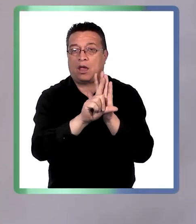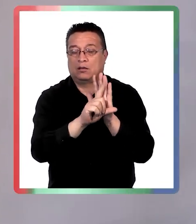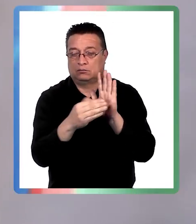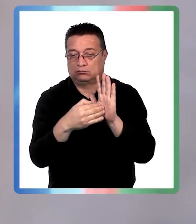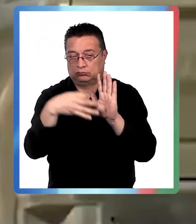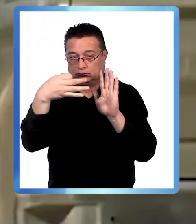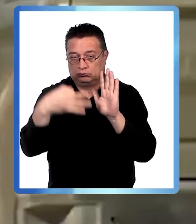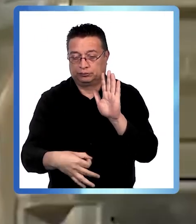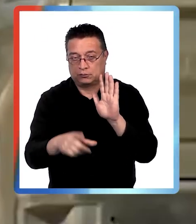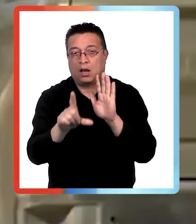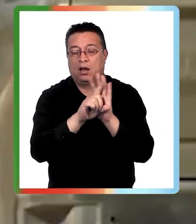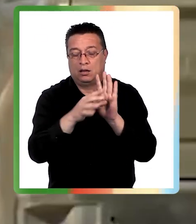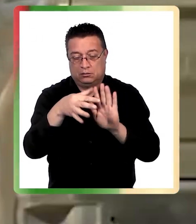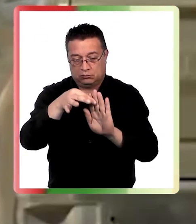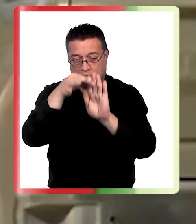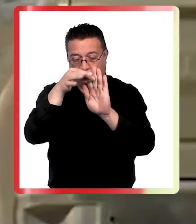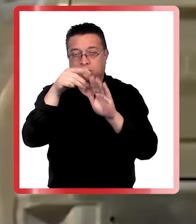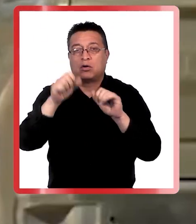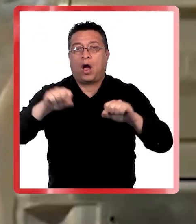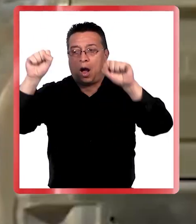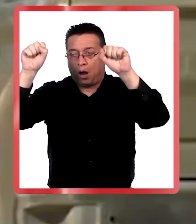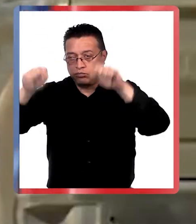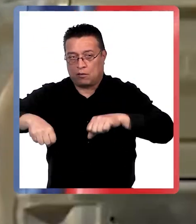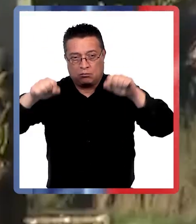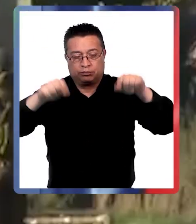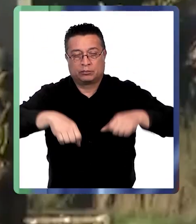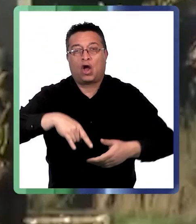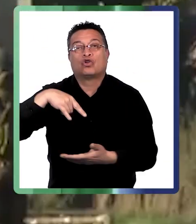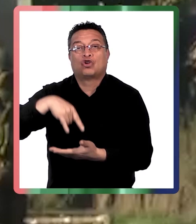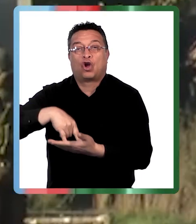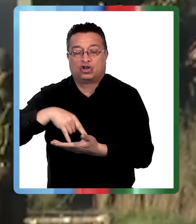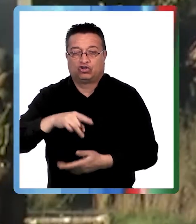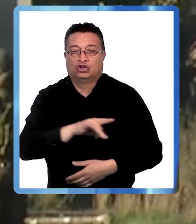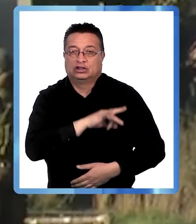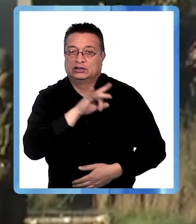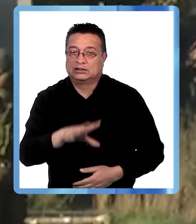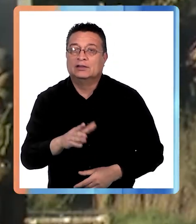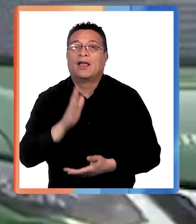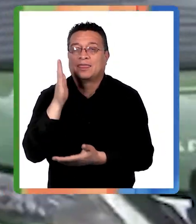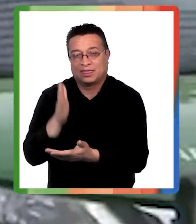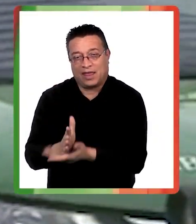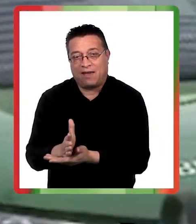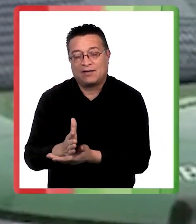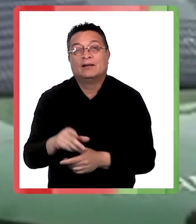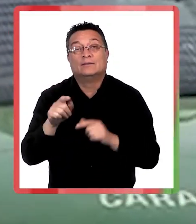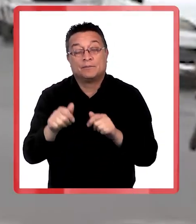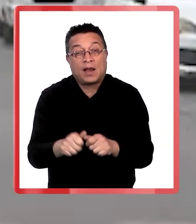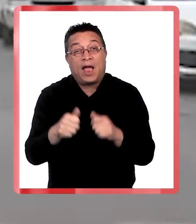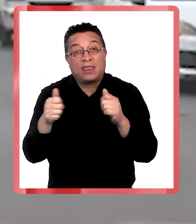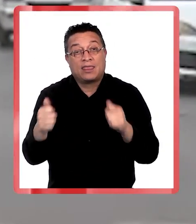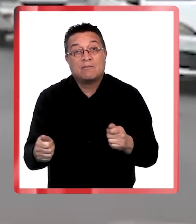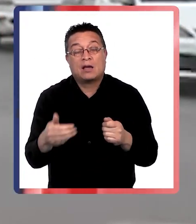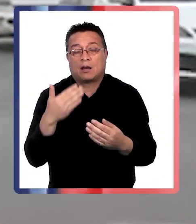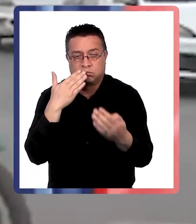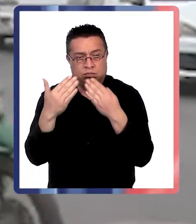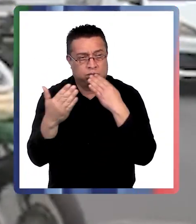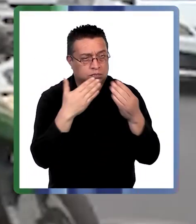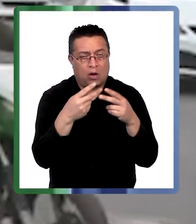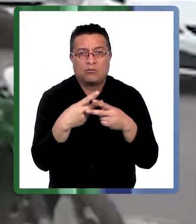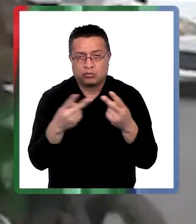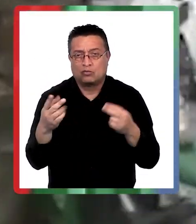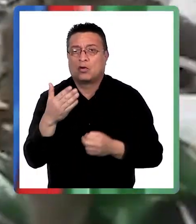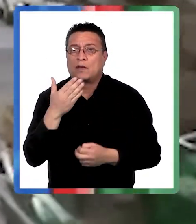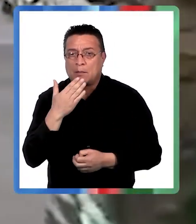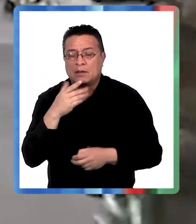legal, o sea, van a tener la legitimidad de haber sido aprobadas por el Congreso de la República y por haber sido además parte del debate